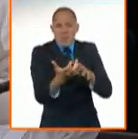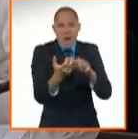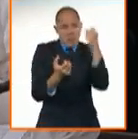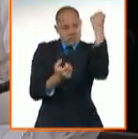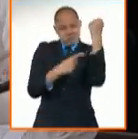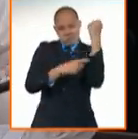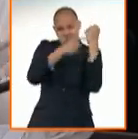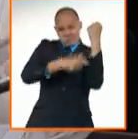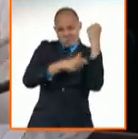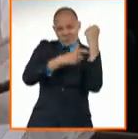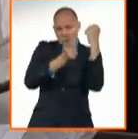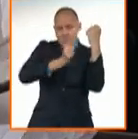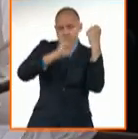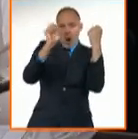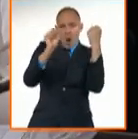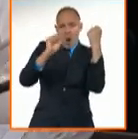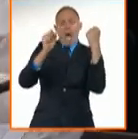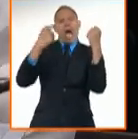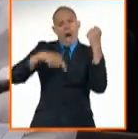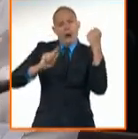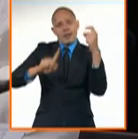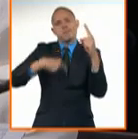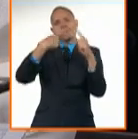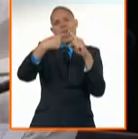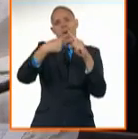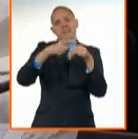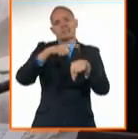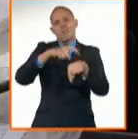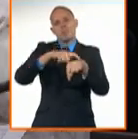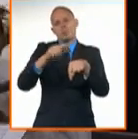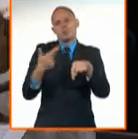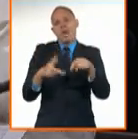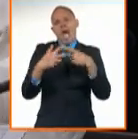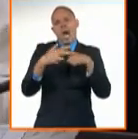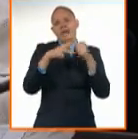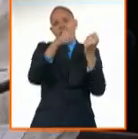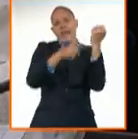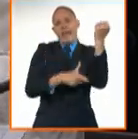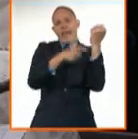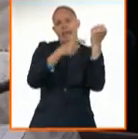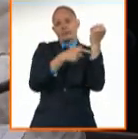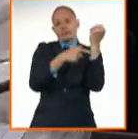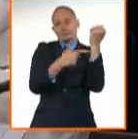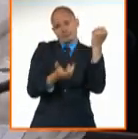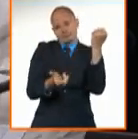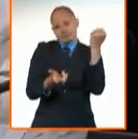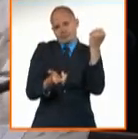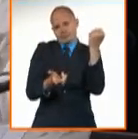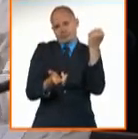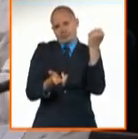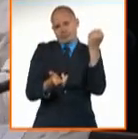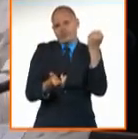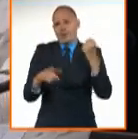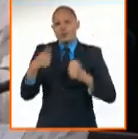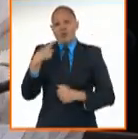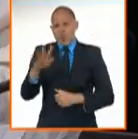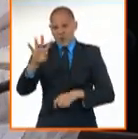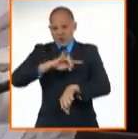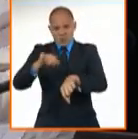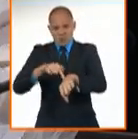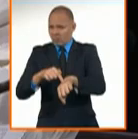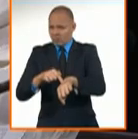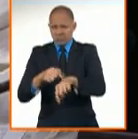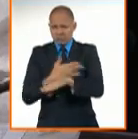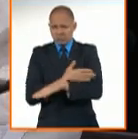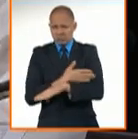determinar la falla ocurrió y después resolverse a ver las limitaciones que hoy tiene la generación térmica también